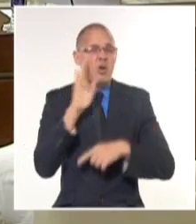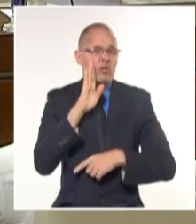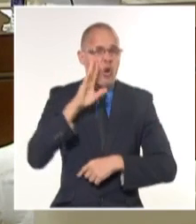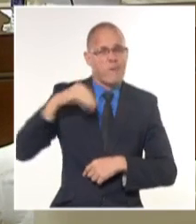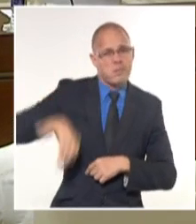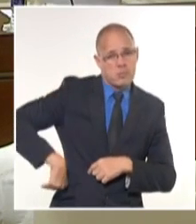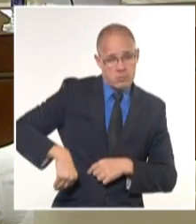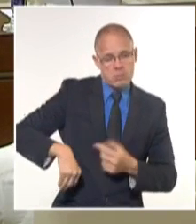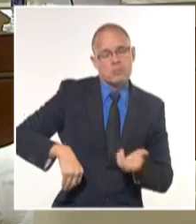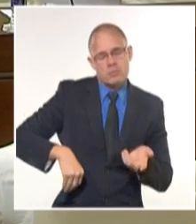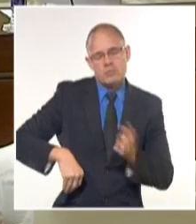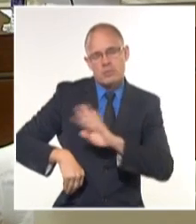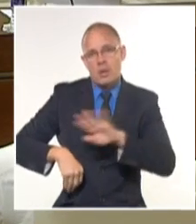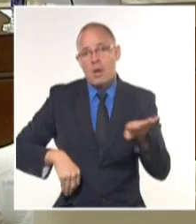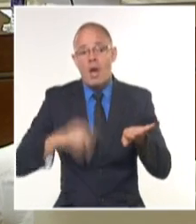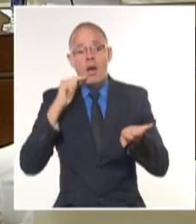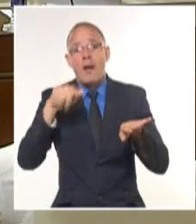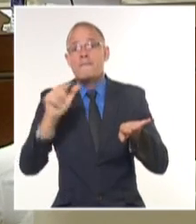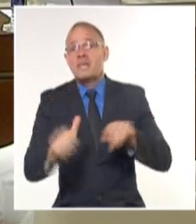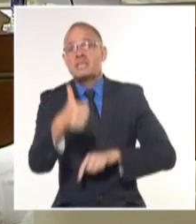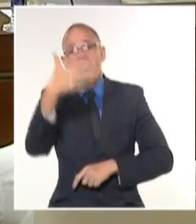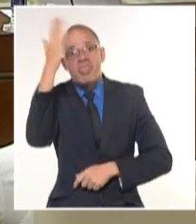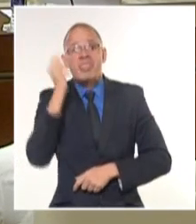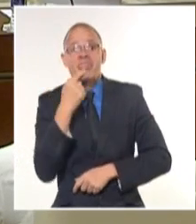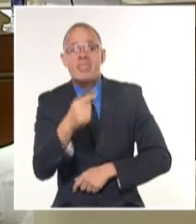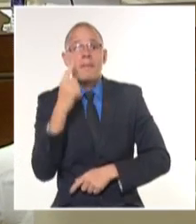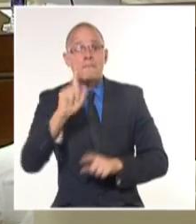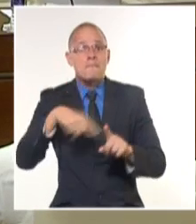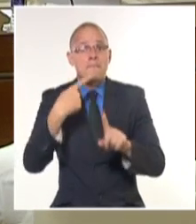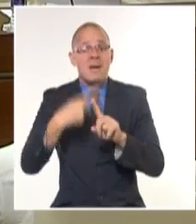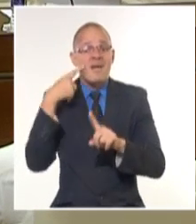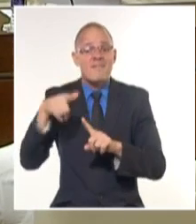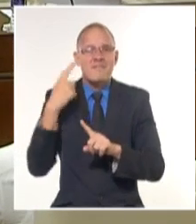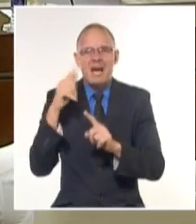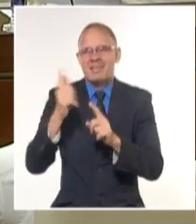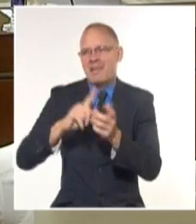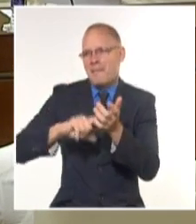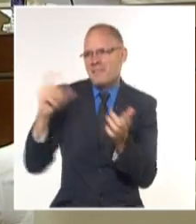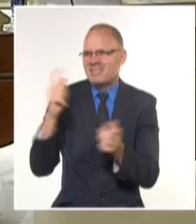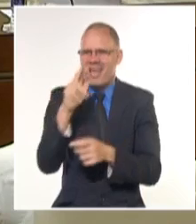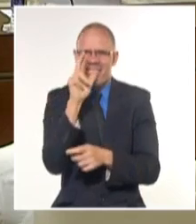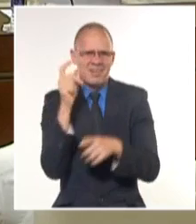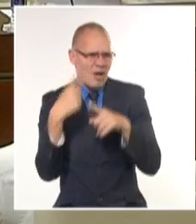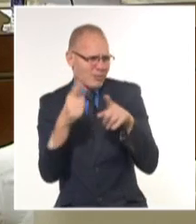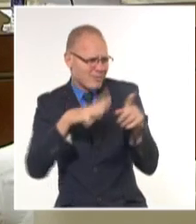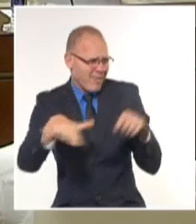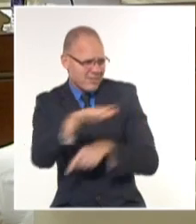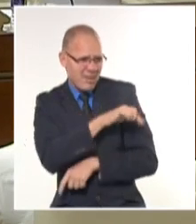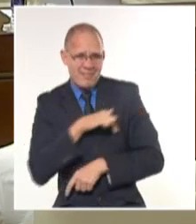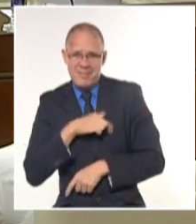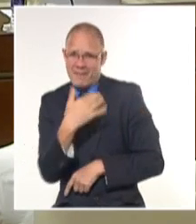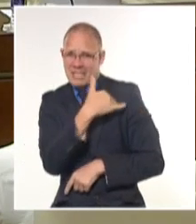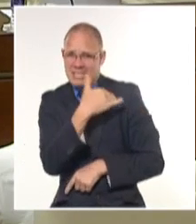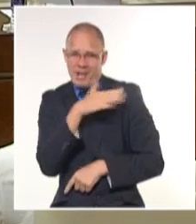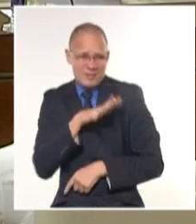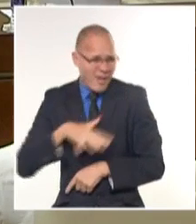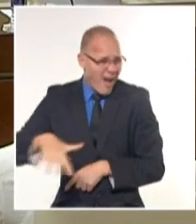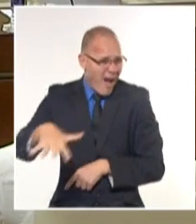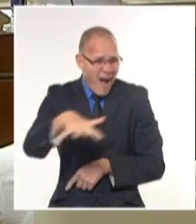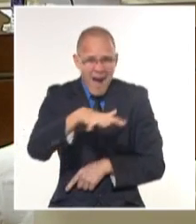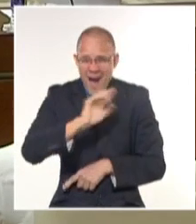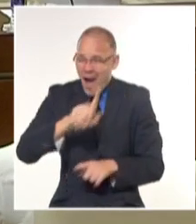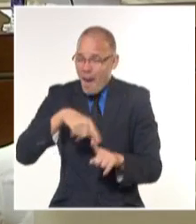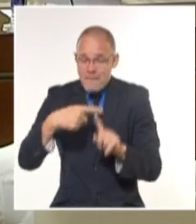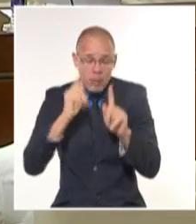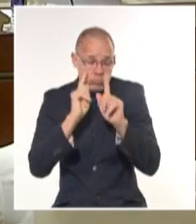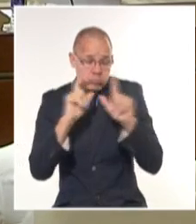indicó también este lunes incrementar las acciones de los órganos del Estado, del gobierno, del Ministerio del Interior, las organizaciones políticas,